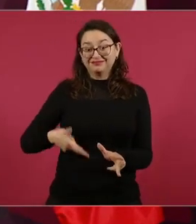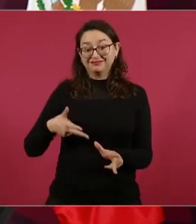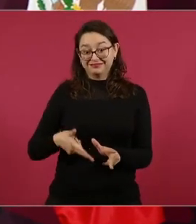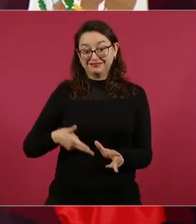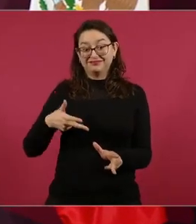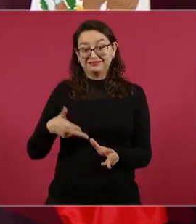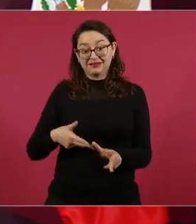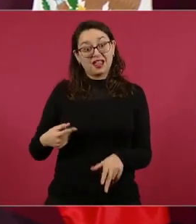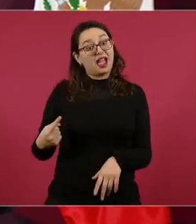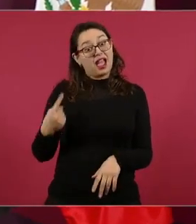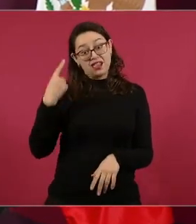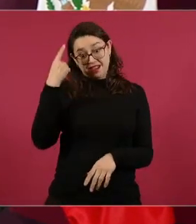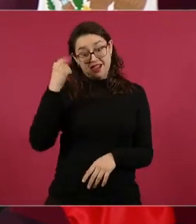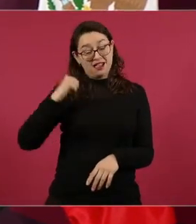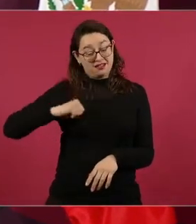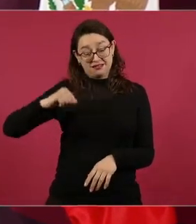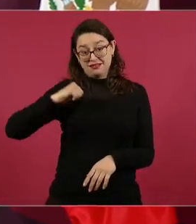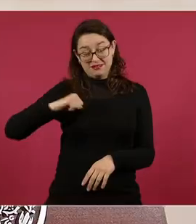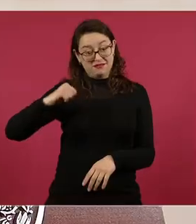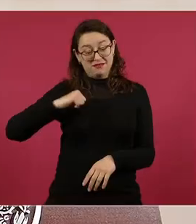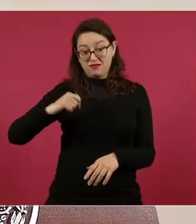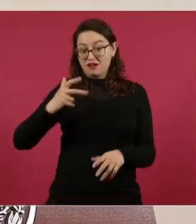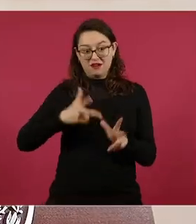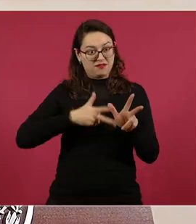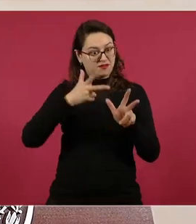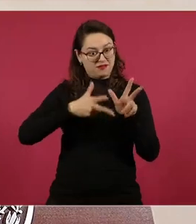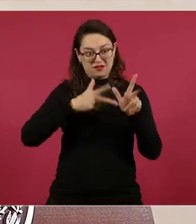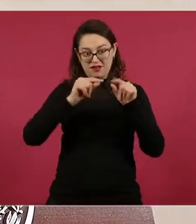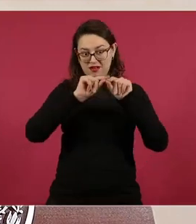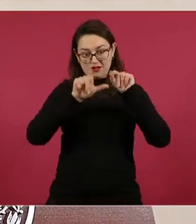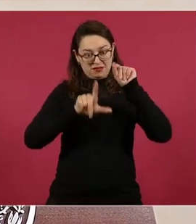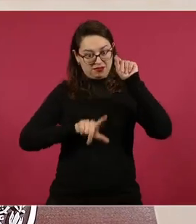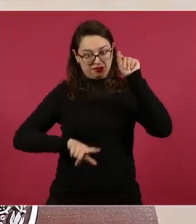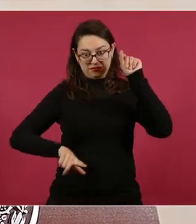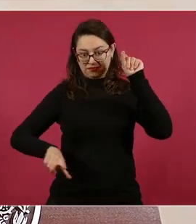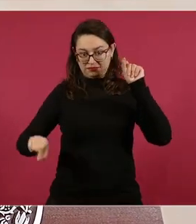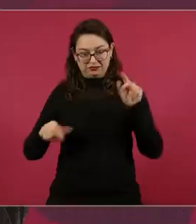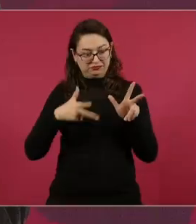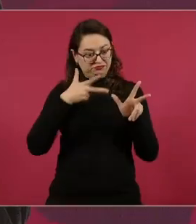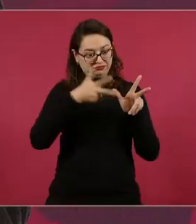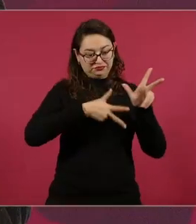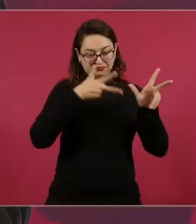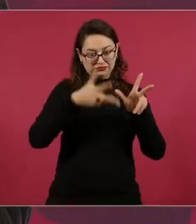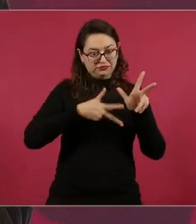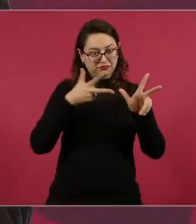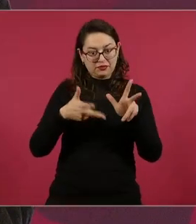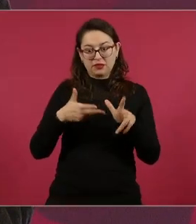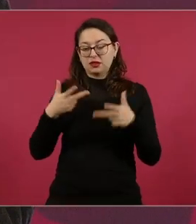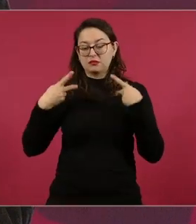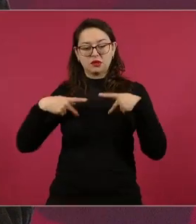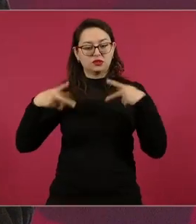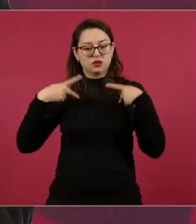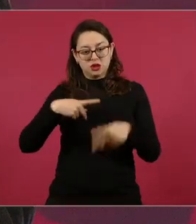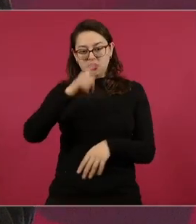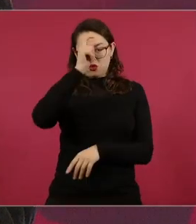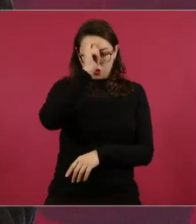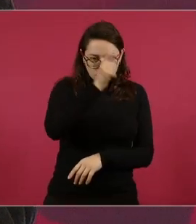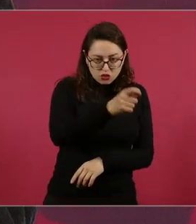en ese tiempo todo era ferrocarril, y en todas las estaciones lo bajaban y les hacían sus